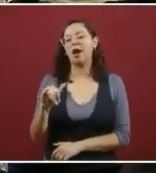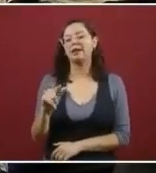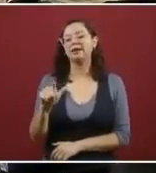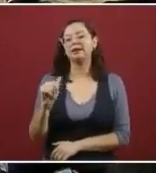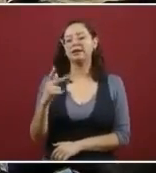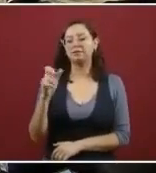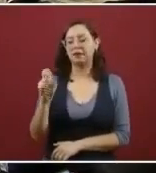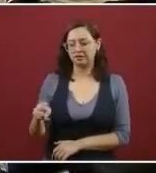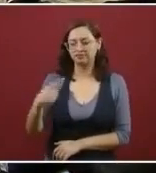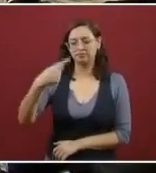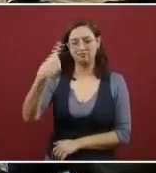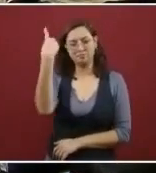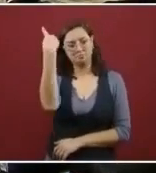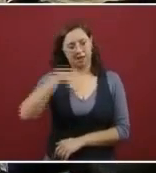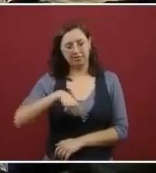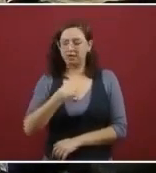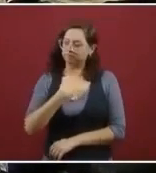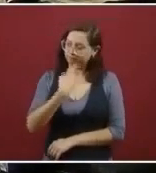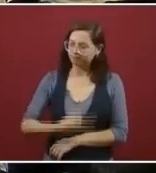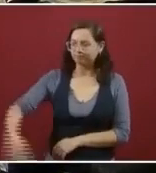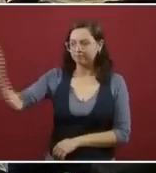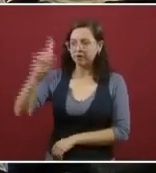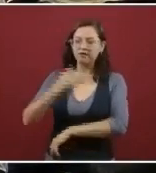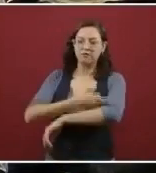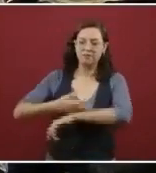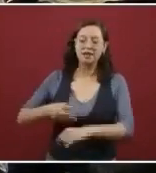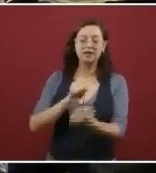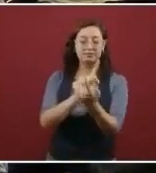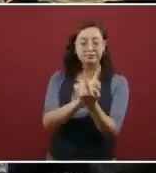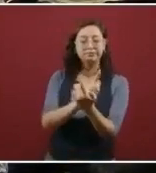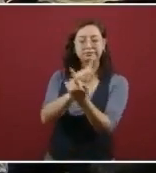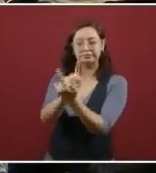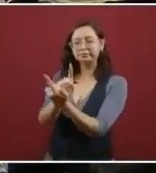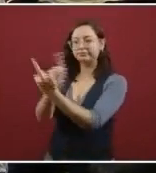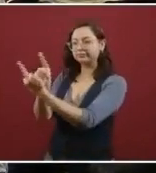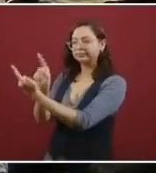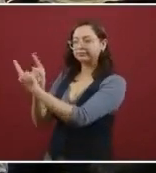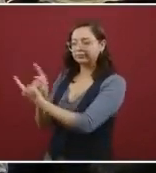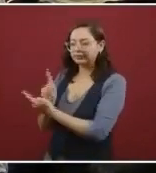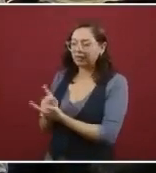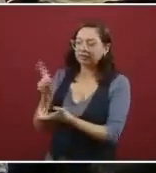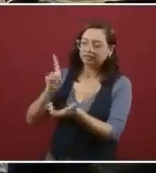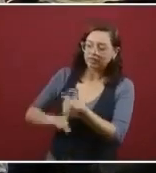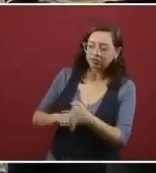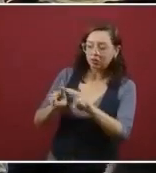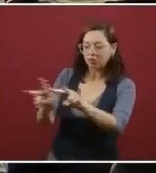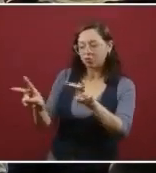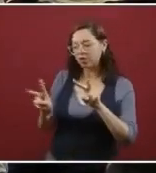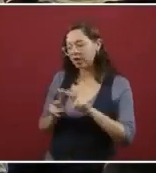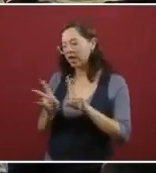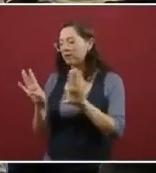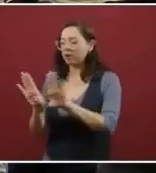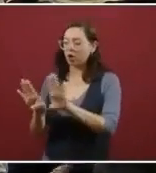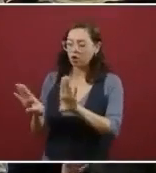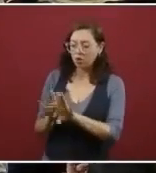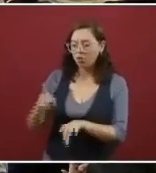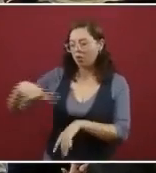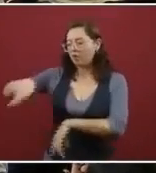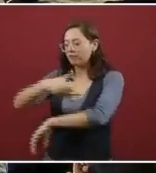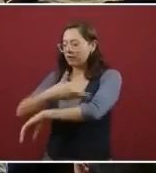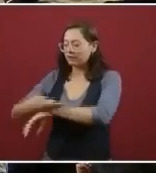por familia y detectar también cuál era la situación de vulnerabilidad en que estas familias se habían quedado